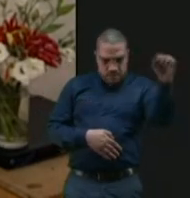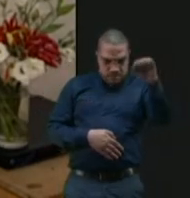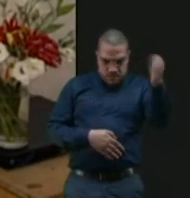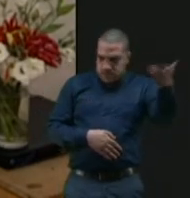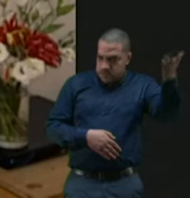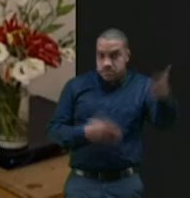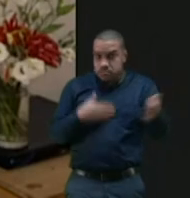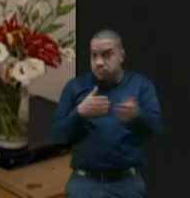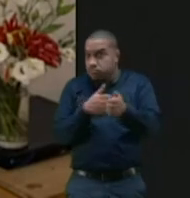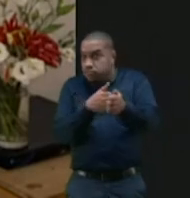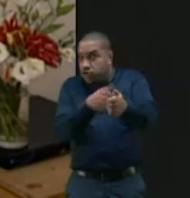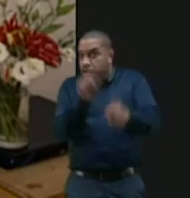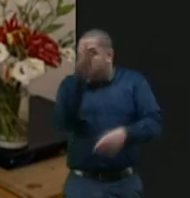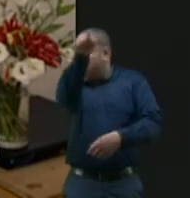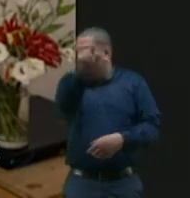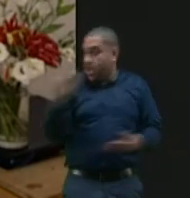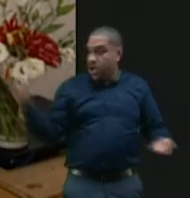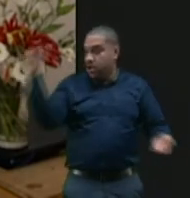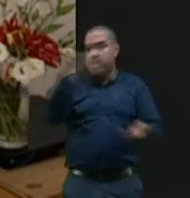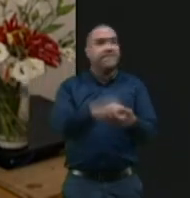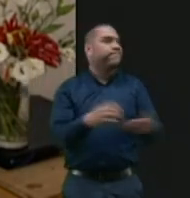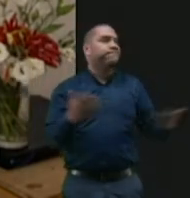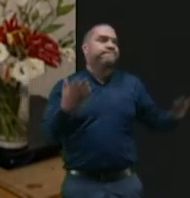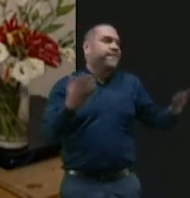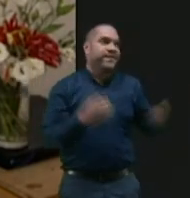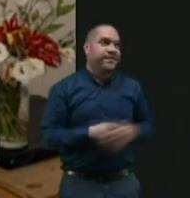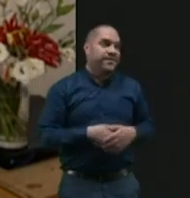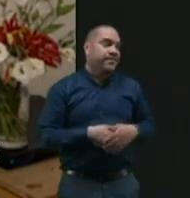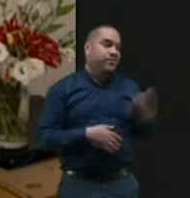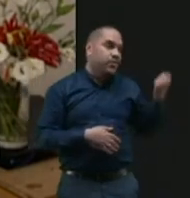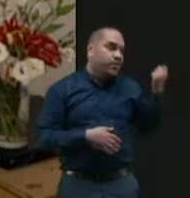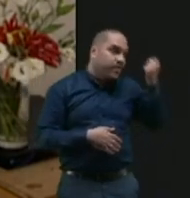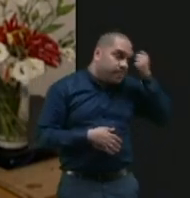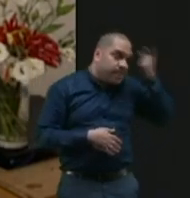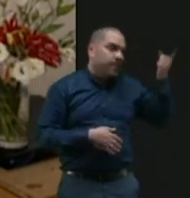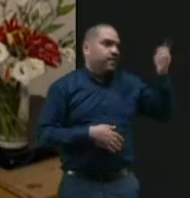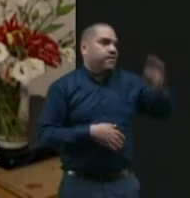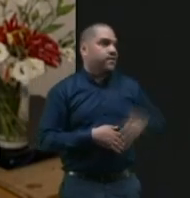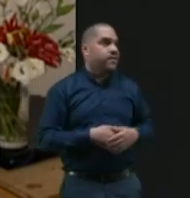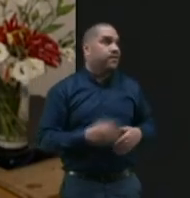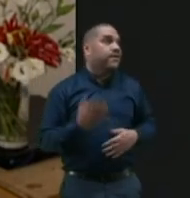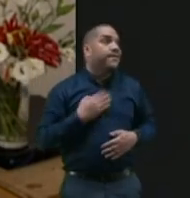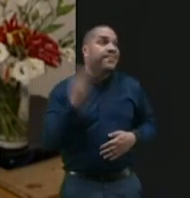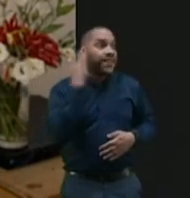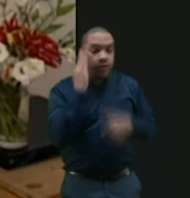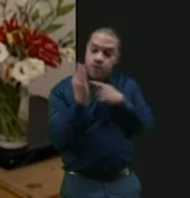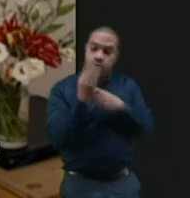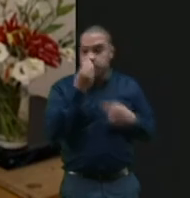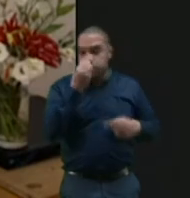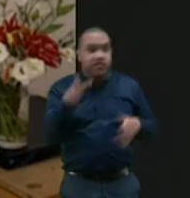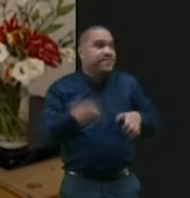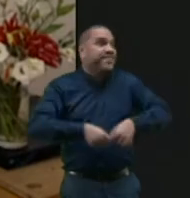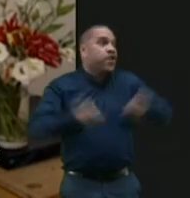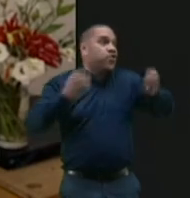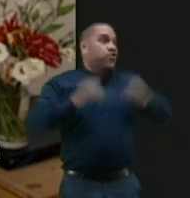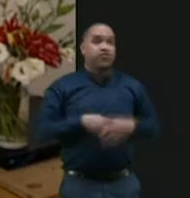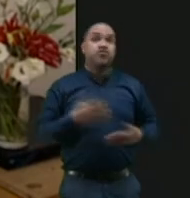llévame al aeropuerto. Me dijo, no, papá, no entiendes. Es que mi teléfono está dañado, no sé cómo llegar al